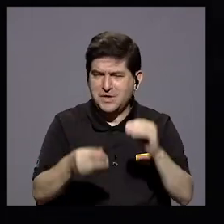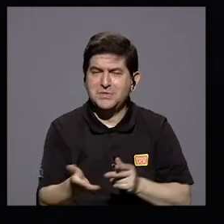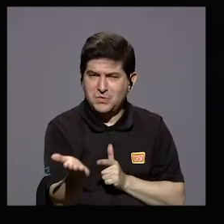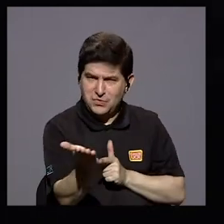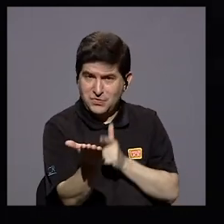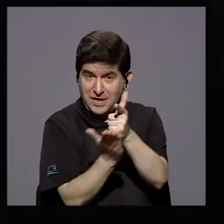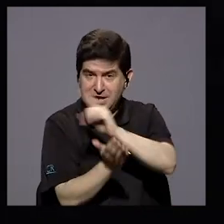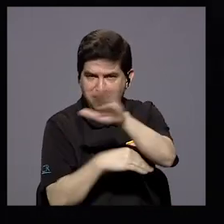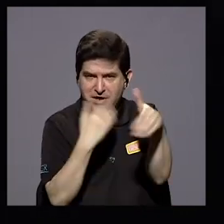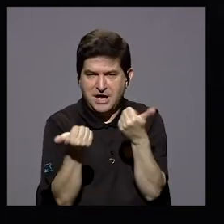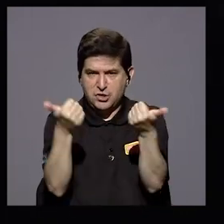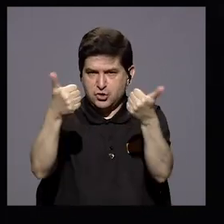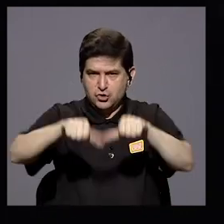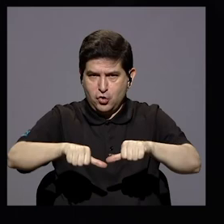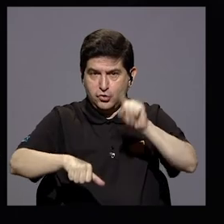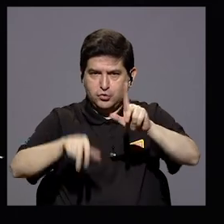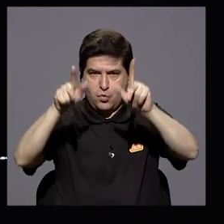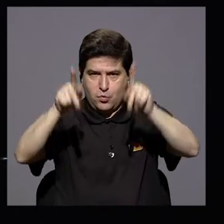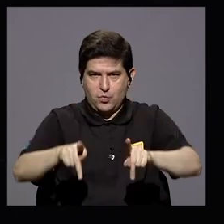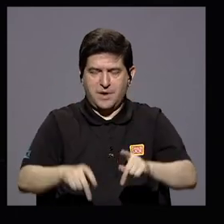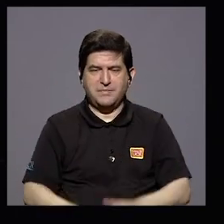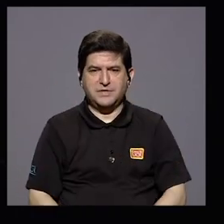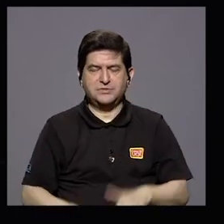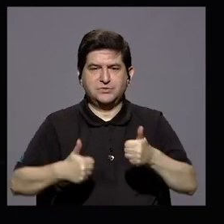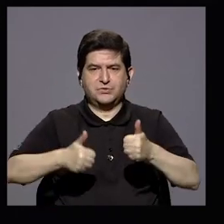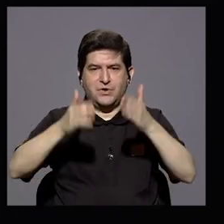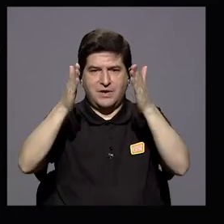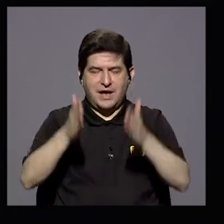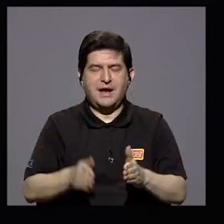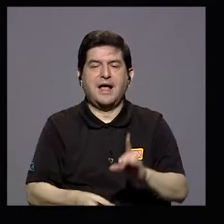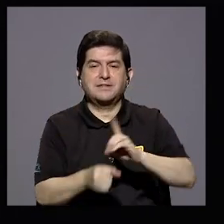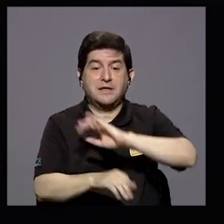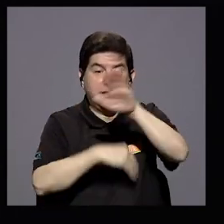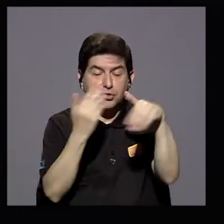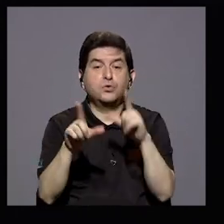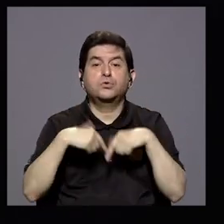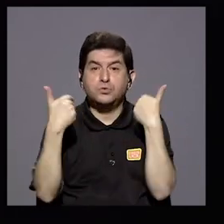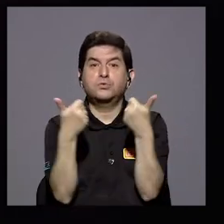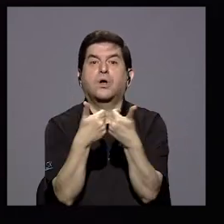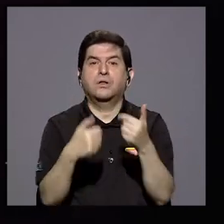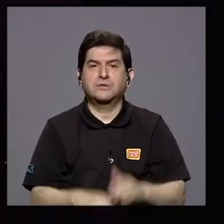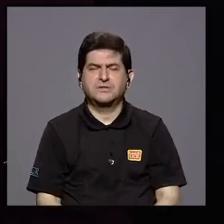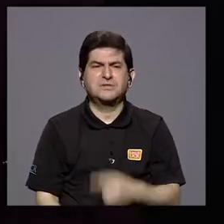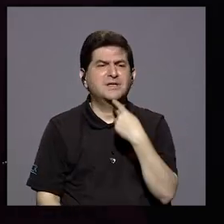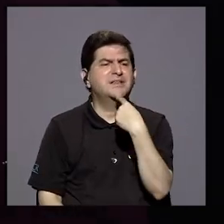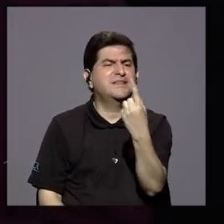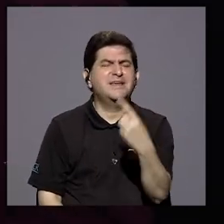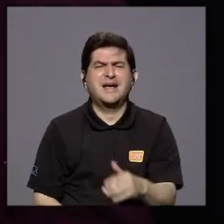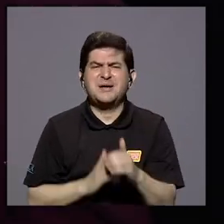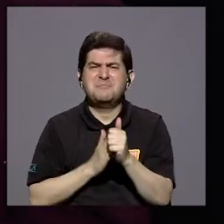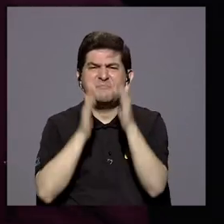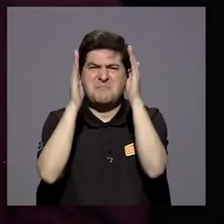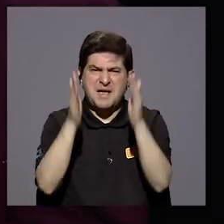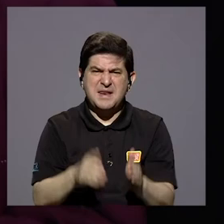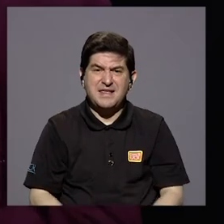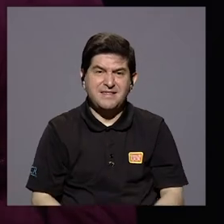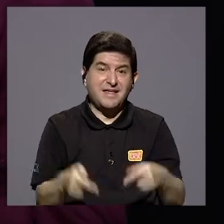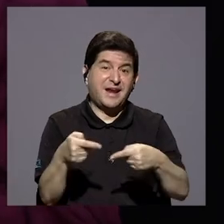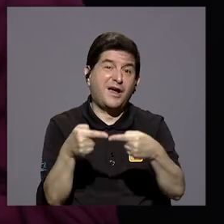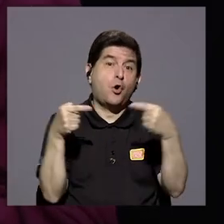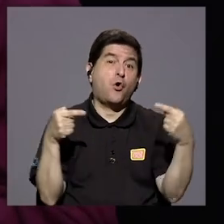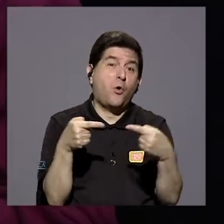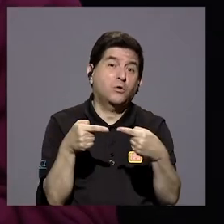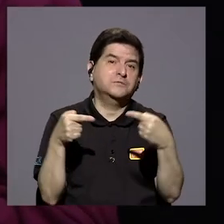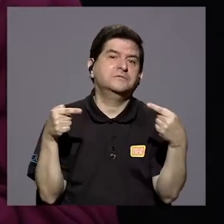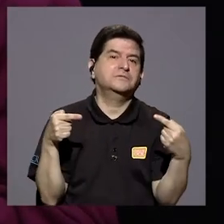Liberia, todos estamos de acuerdo con una persona para candidata a diputada, todos los movimientos. Entonces dígame qué líder va a ir